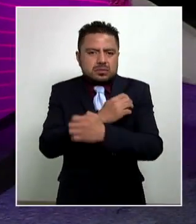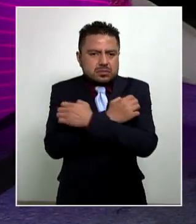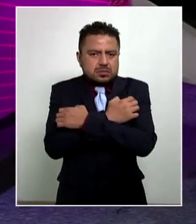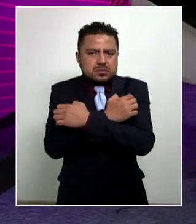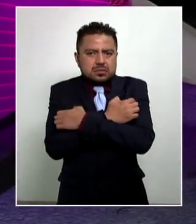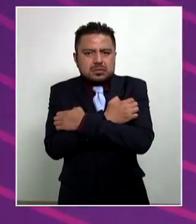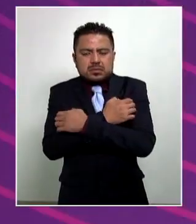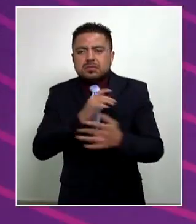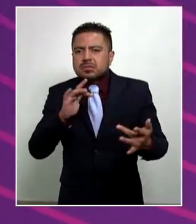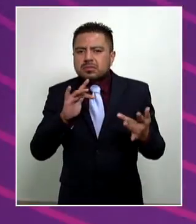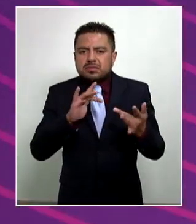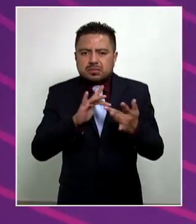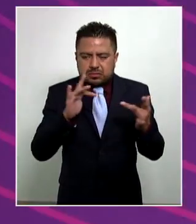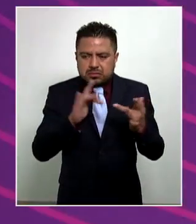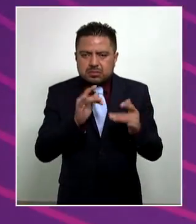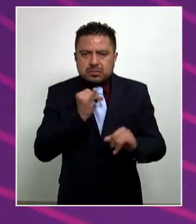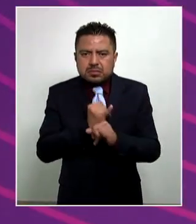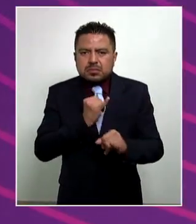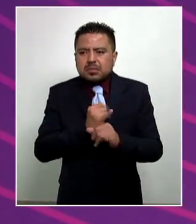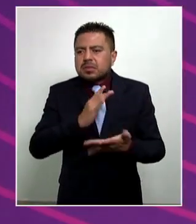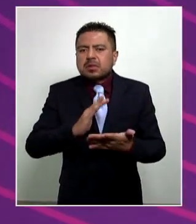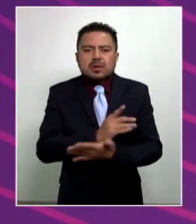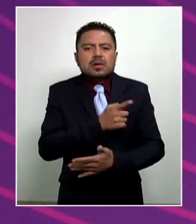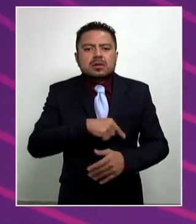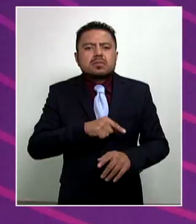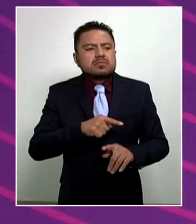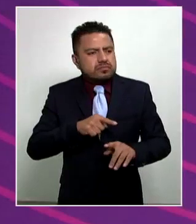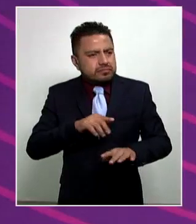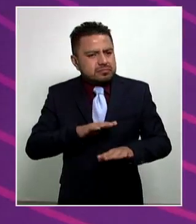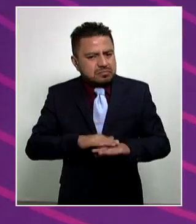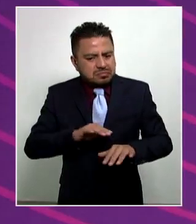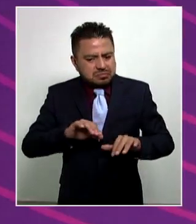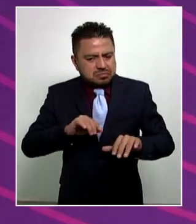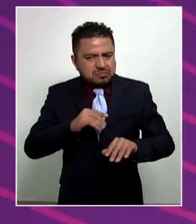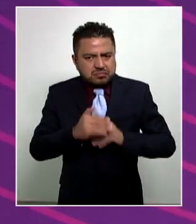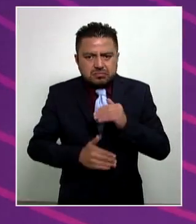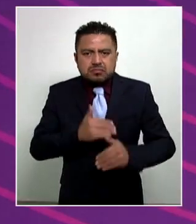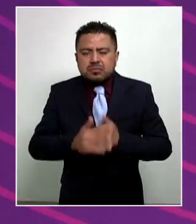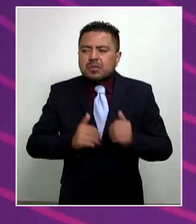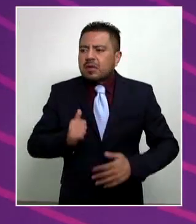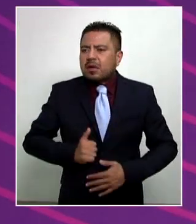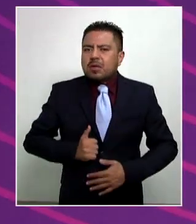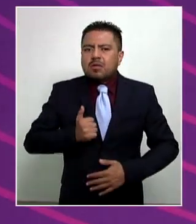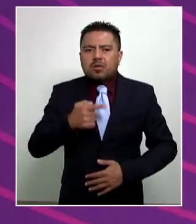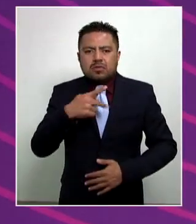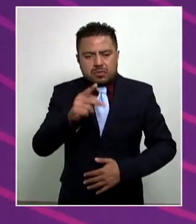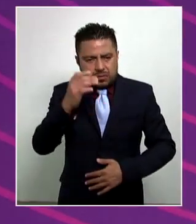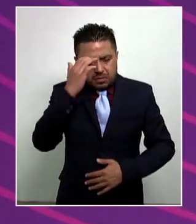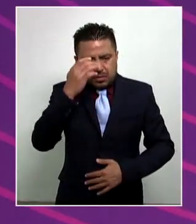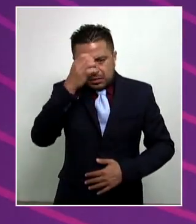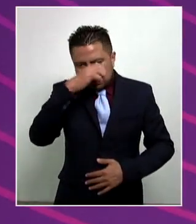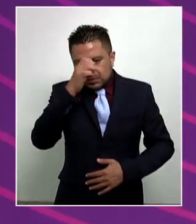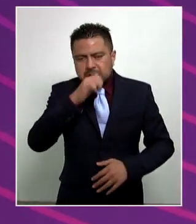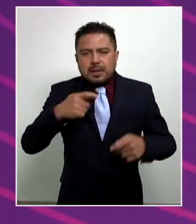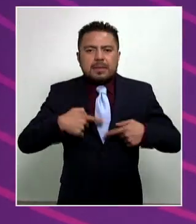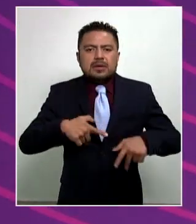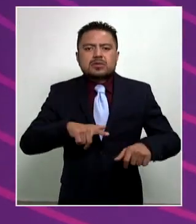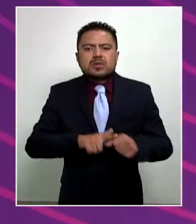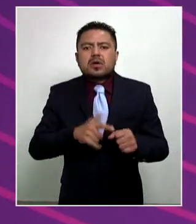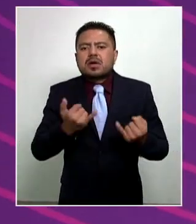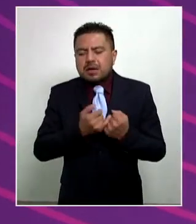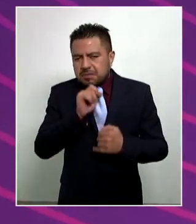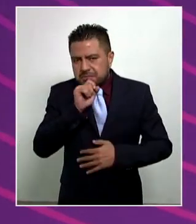en línea, pero que además tiene un activismo en estos temas y aprovecharemos tu conocimiento, tu experiencia personal